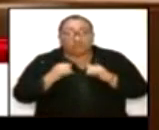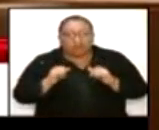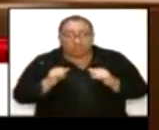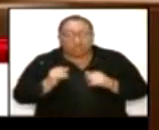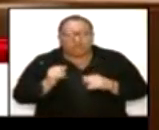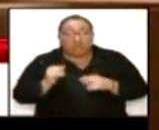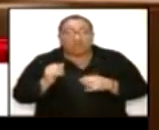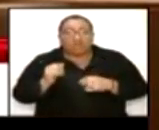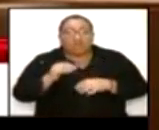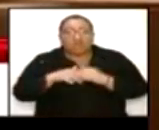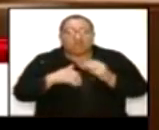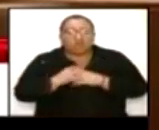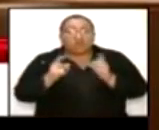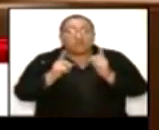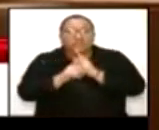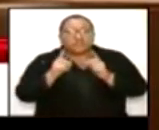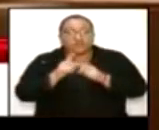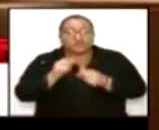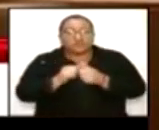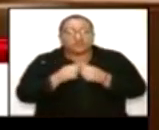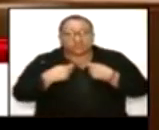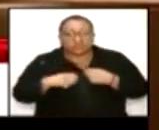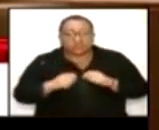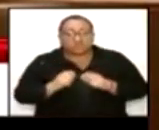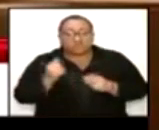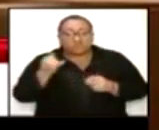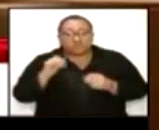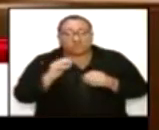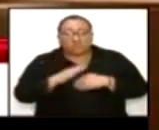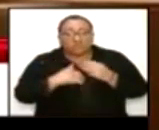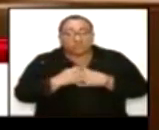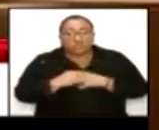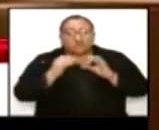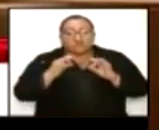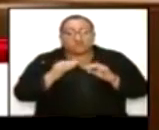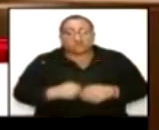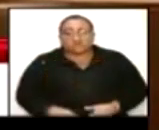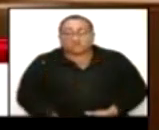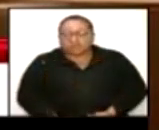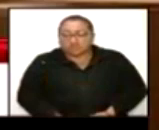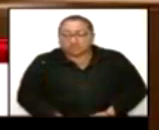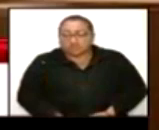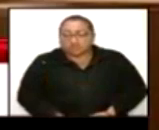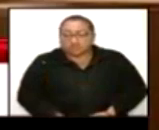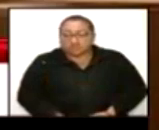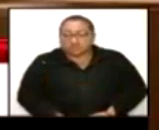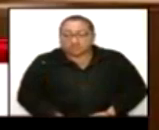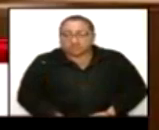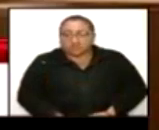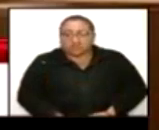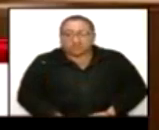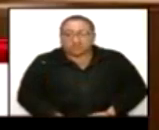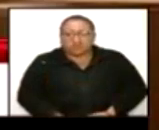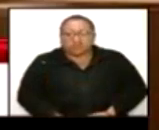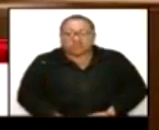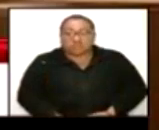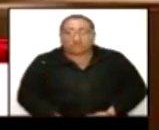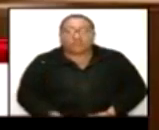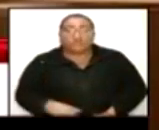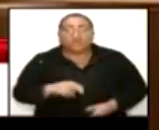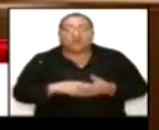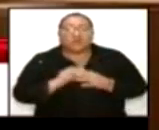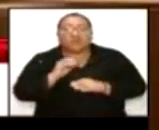el pronóstico y alternativas de tratamiento, así como los riesgos, contraindicaciones, precauciones